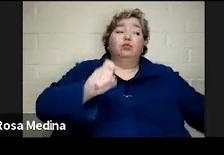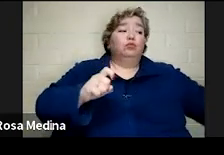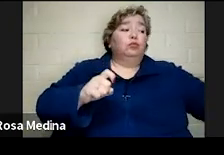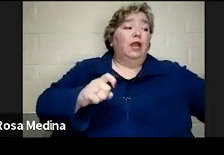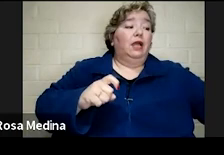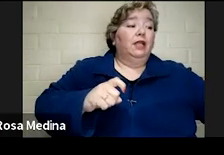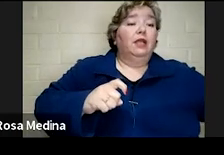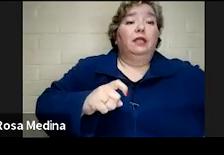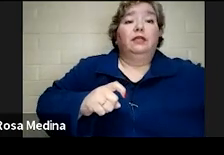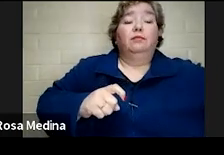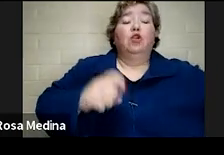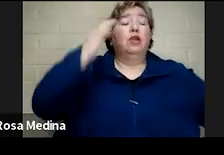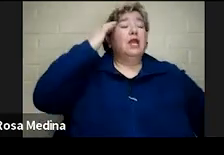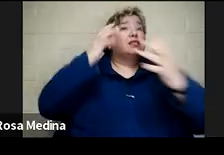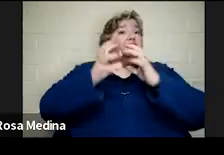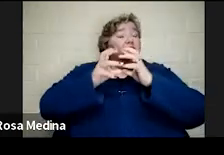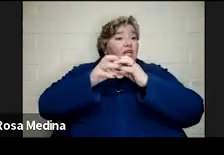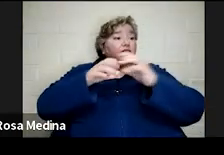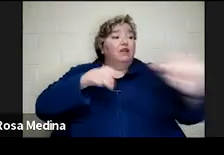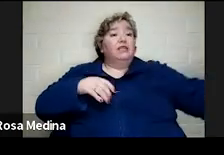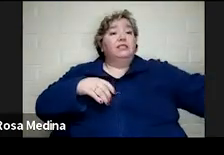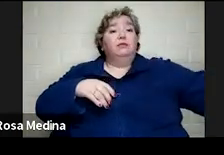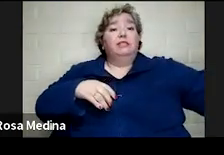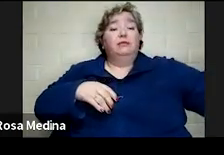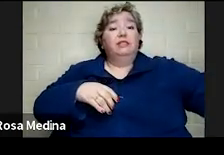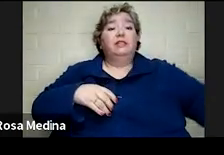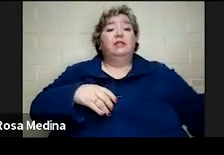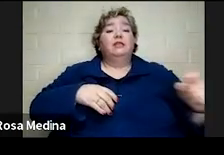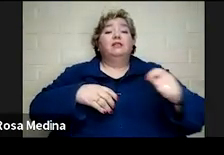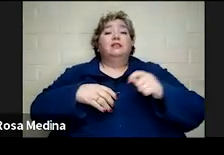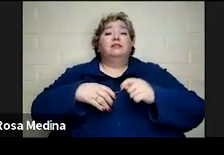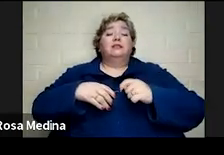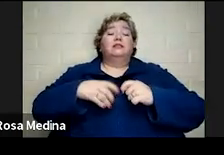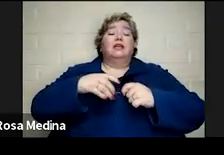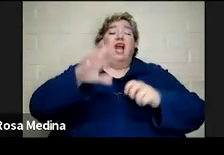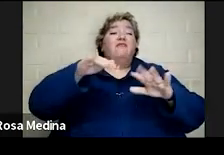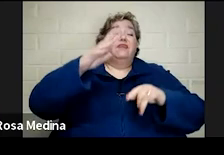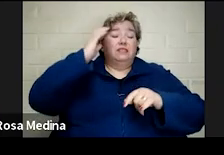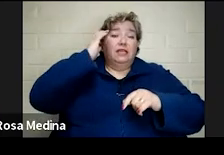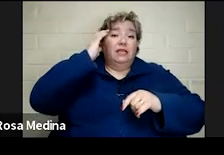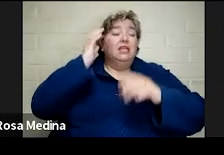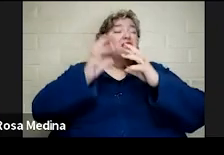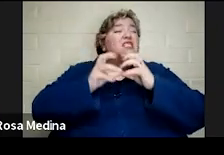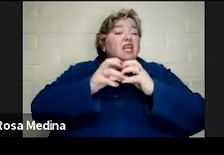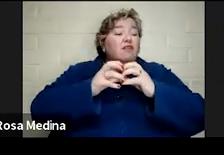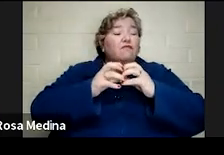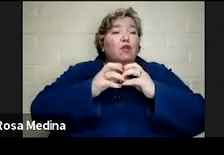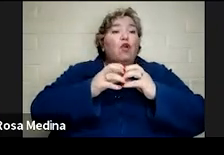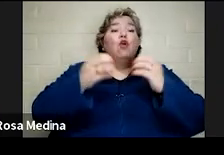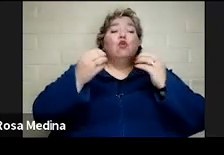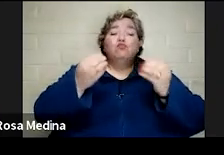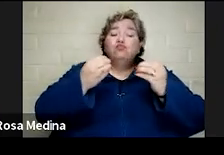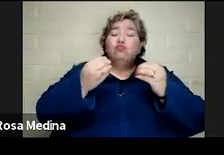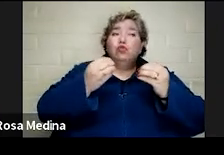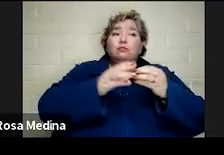el cerebro en general es muy plástico. Al principio, los primeros años de vida se desarrolla mucho y así